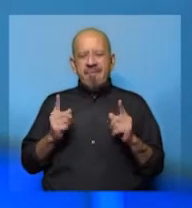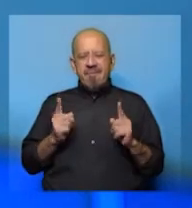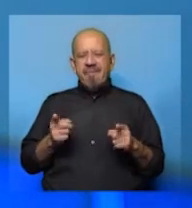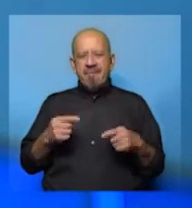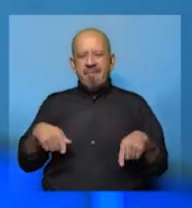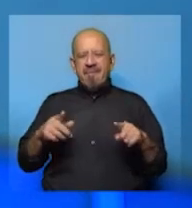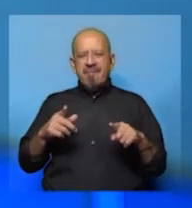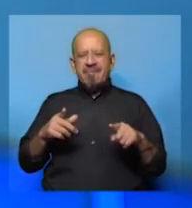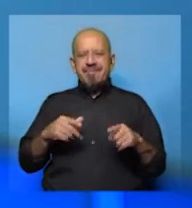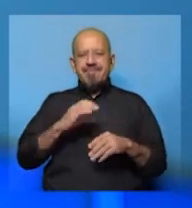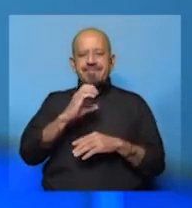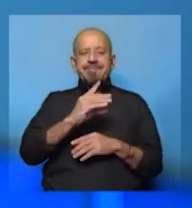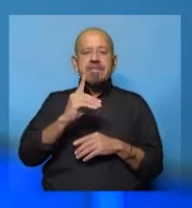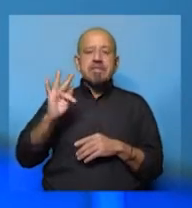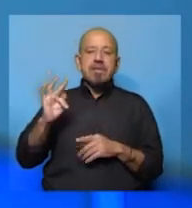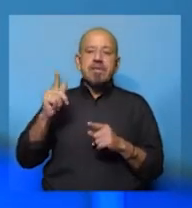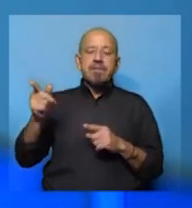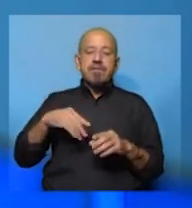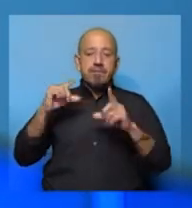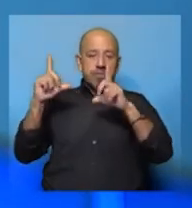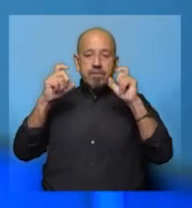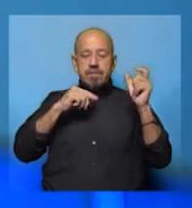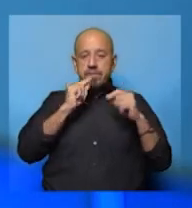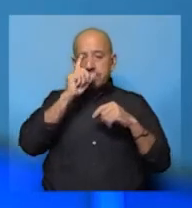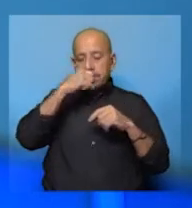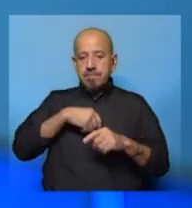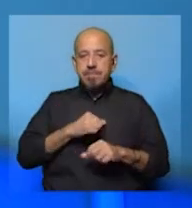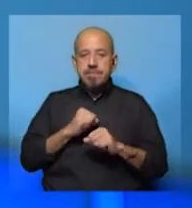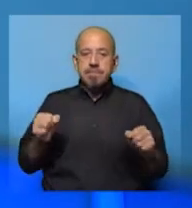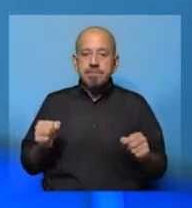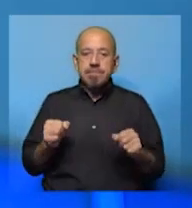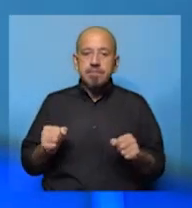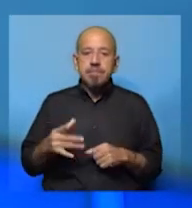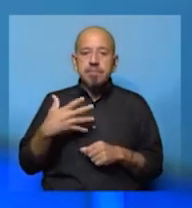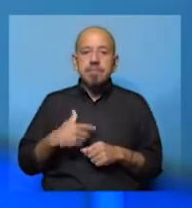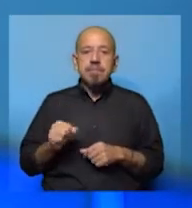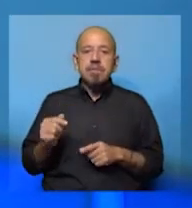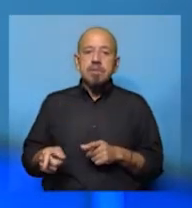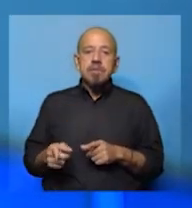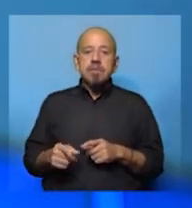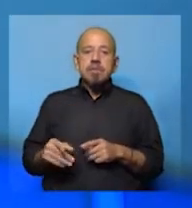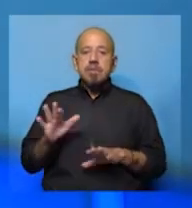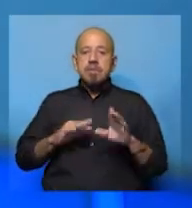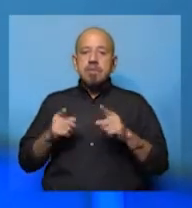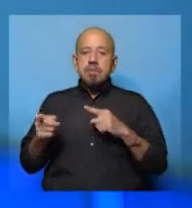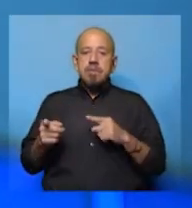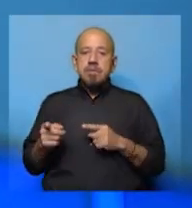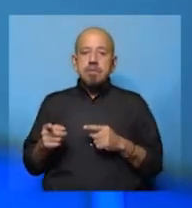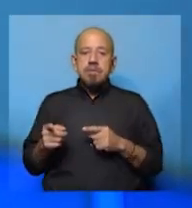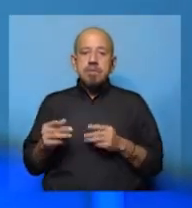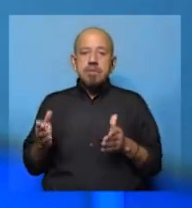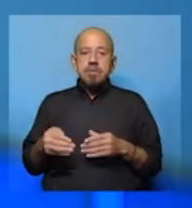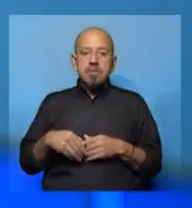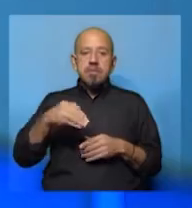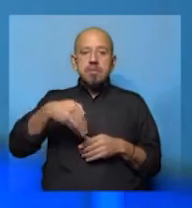la gente del centro de fotografía de Montevideo de de trasladarlo de de remoar Aquel viejo basar